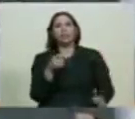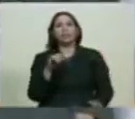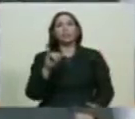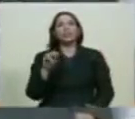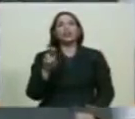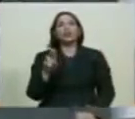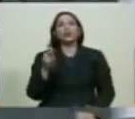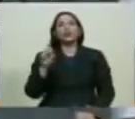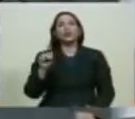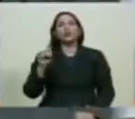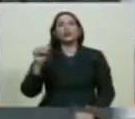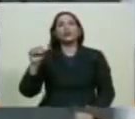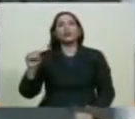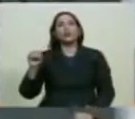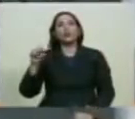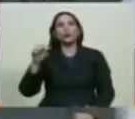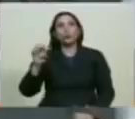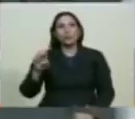Alessandrello